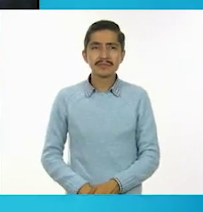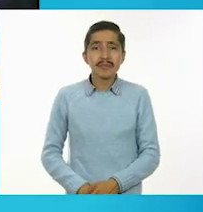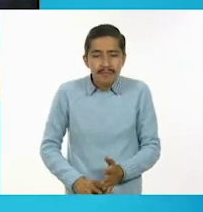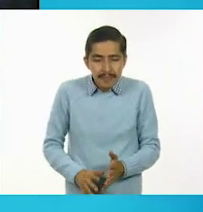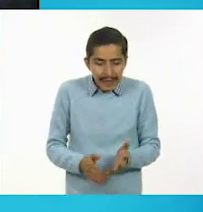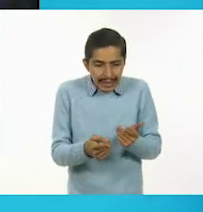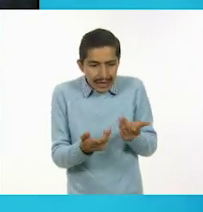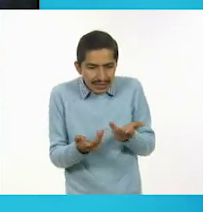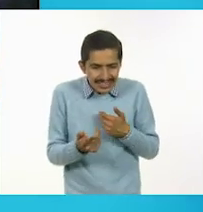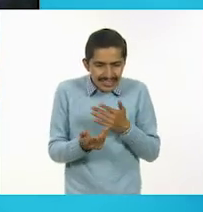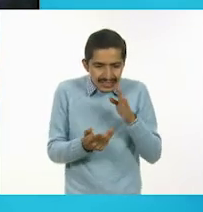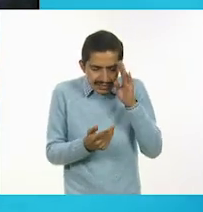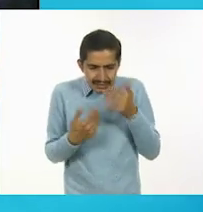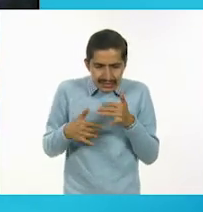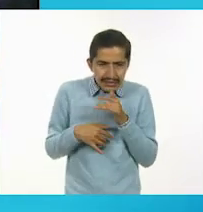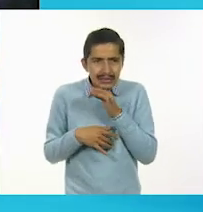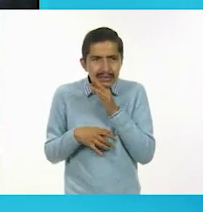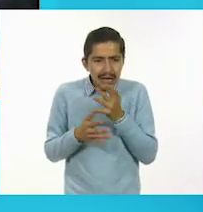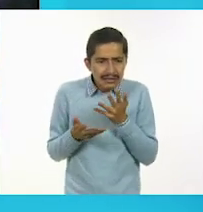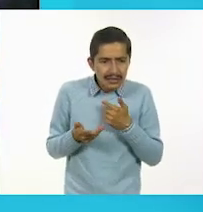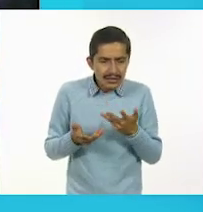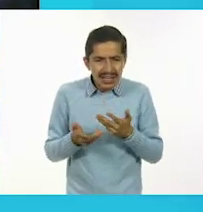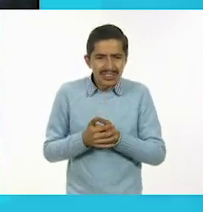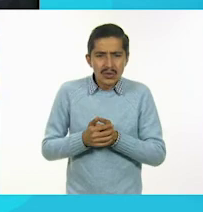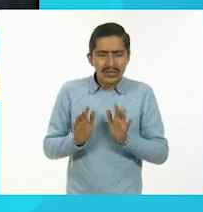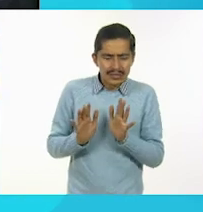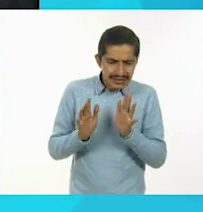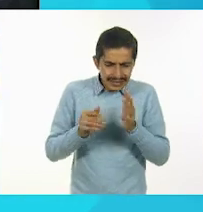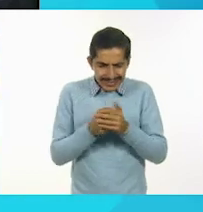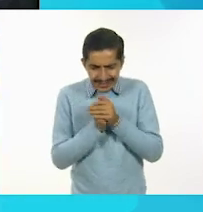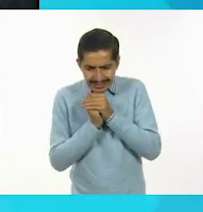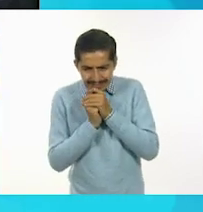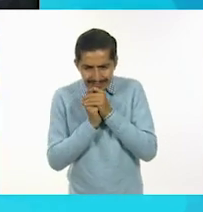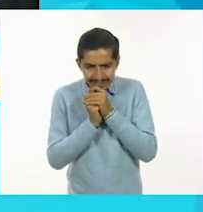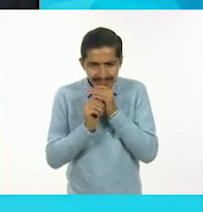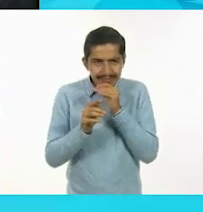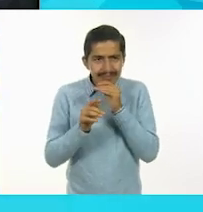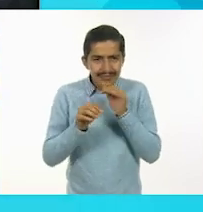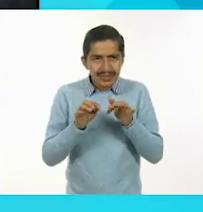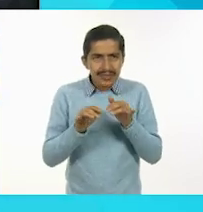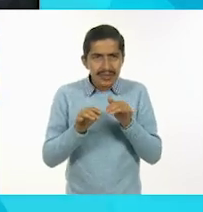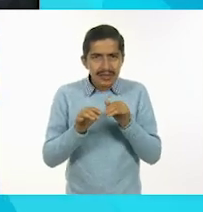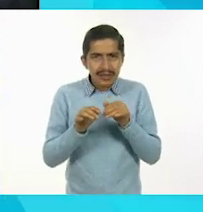Ay, ¿qué hice? No puede ser.